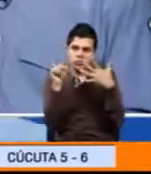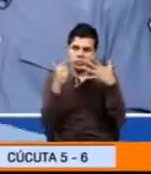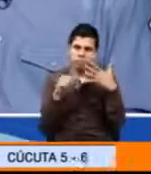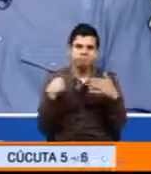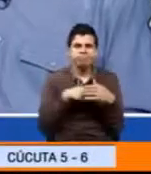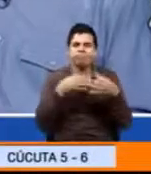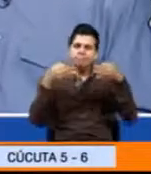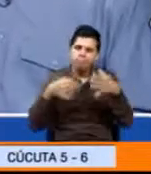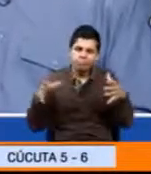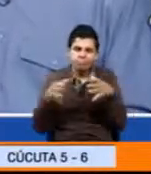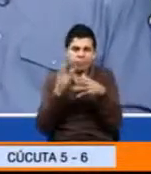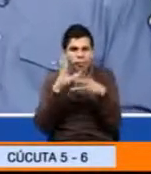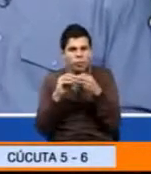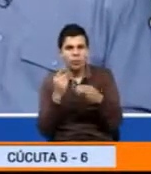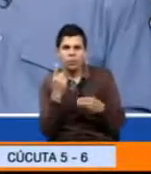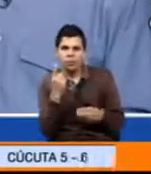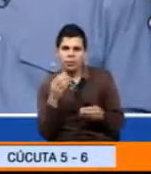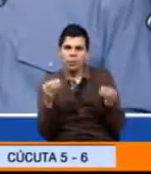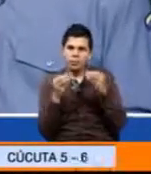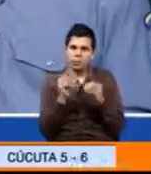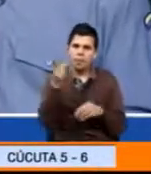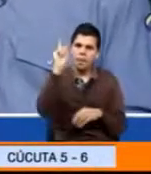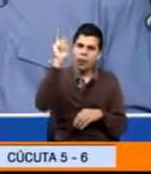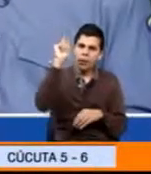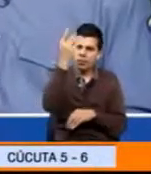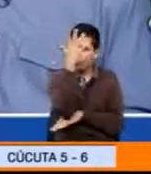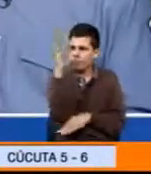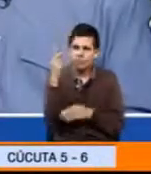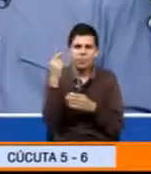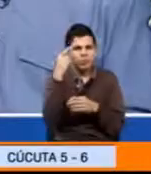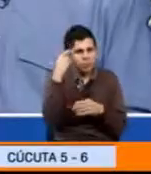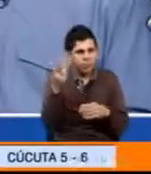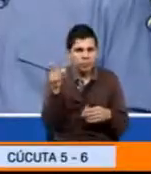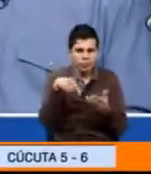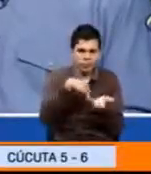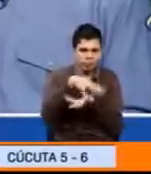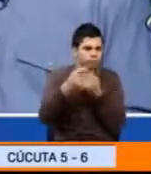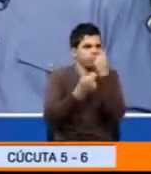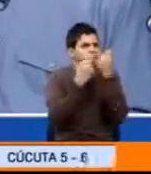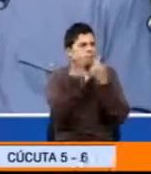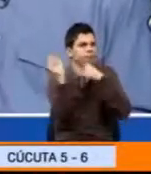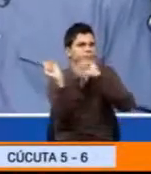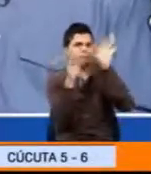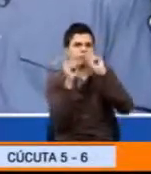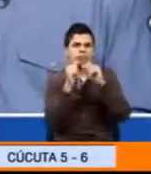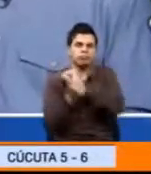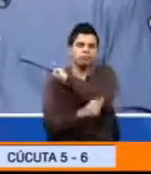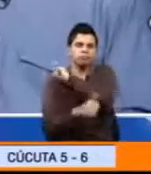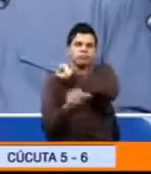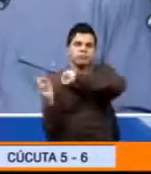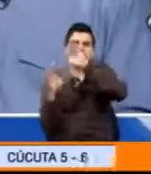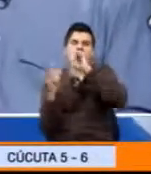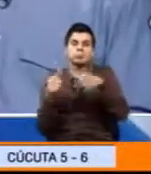todo ese cartel. Y parte de esa madera alimenta el mercado de Santander, de Boyacá, de maderas. Y entendemos que el